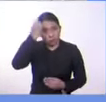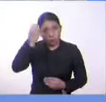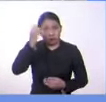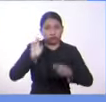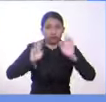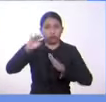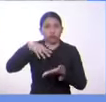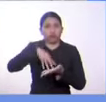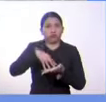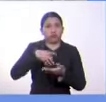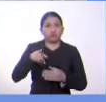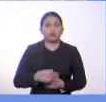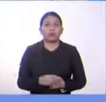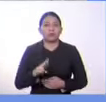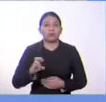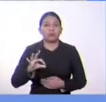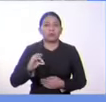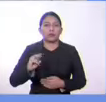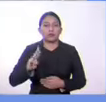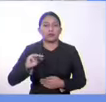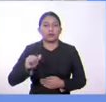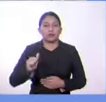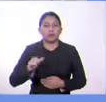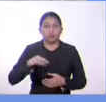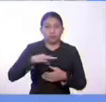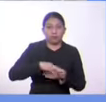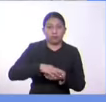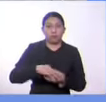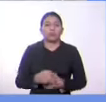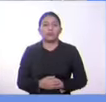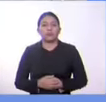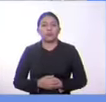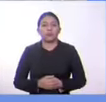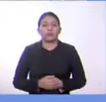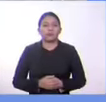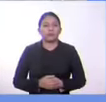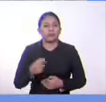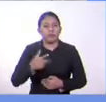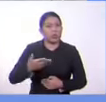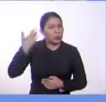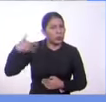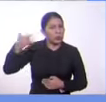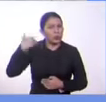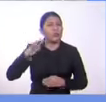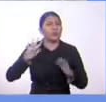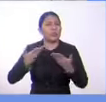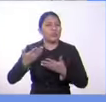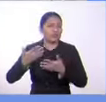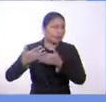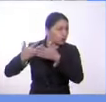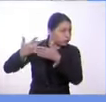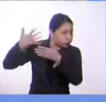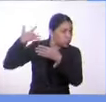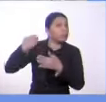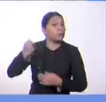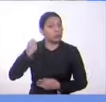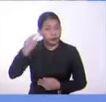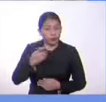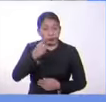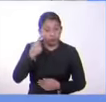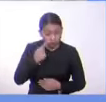le dio paso a la democratización del país. Los antecedentes, por supuesto, son importantes para poder